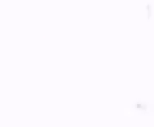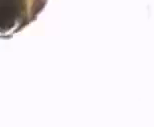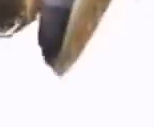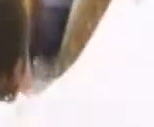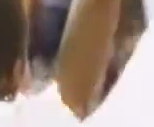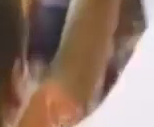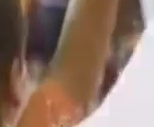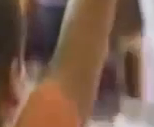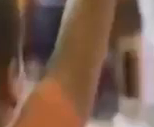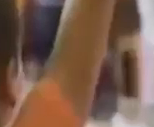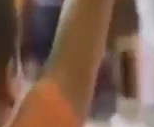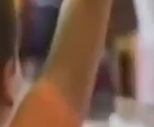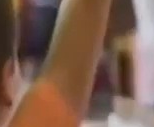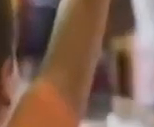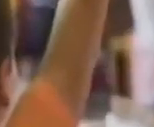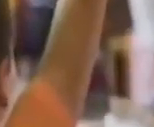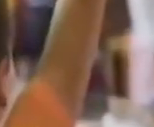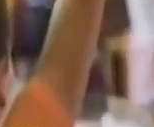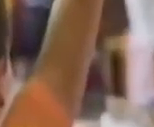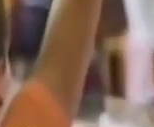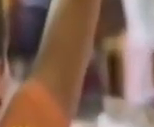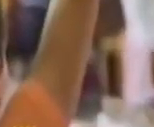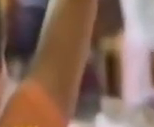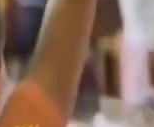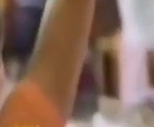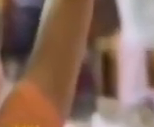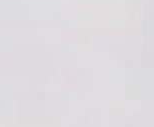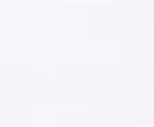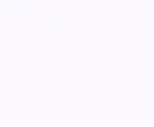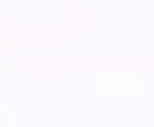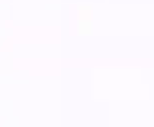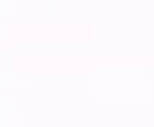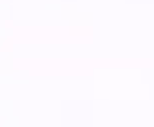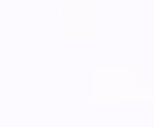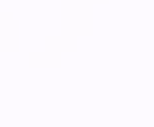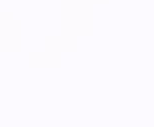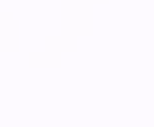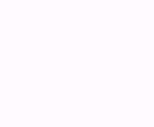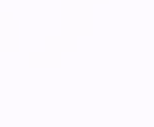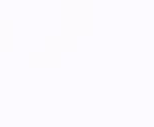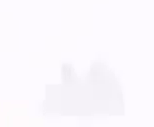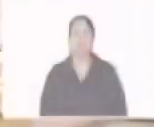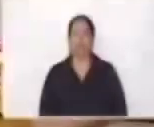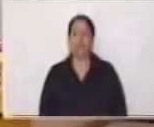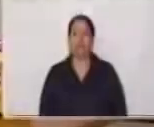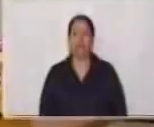A continuación, Comunicación y Lenguaje, cuarto primaria.